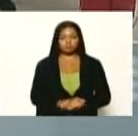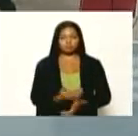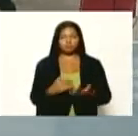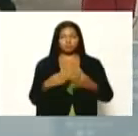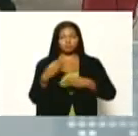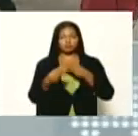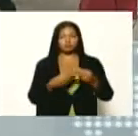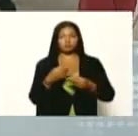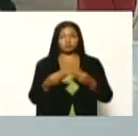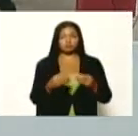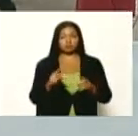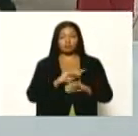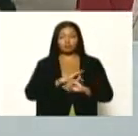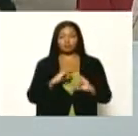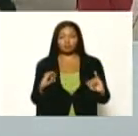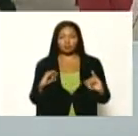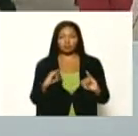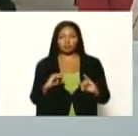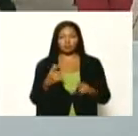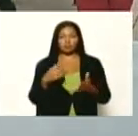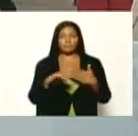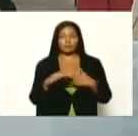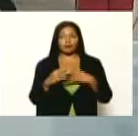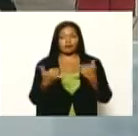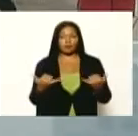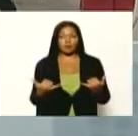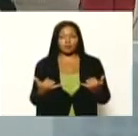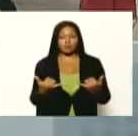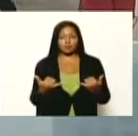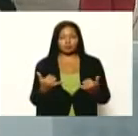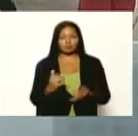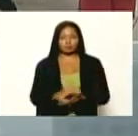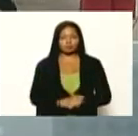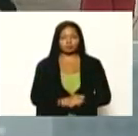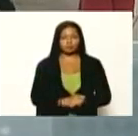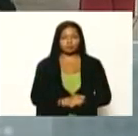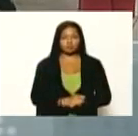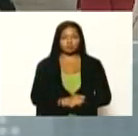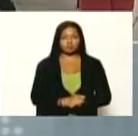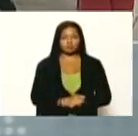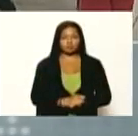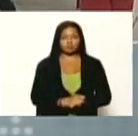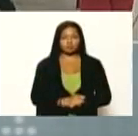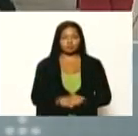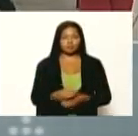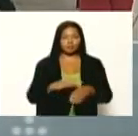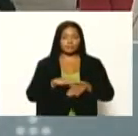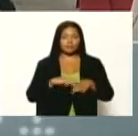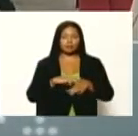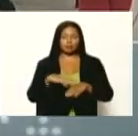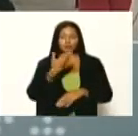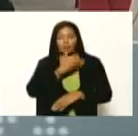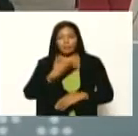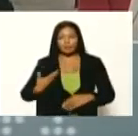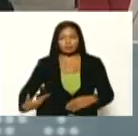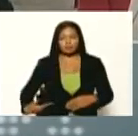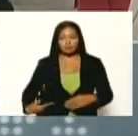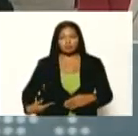para allá, apenas termineo, va saliendo para allá el ministro de la